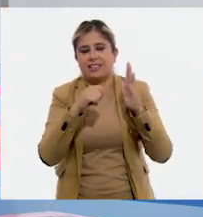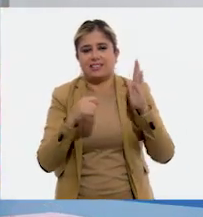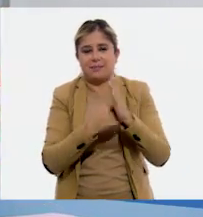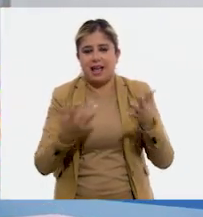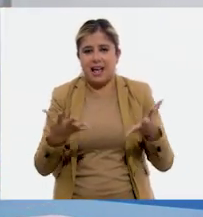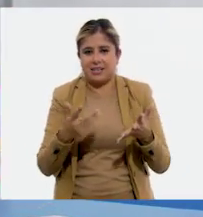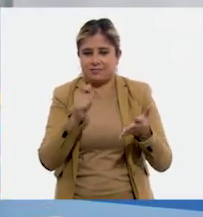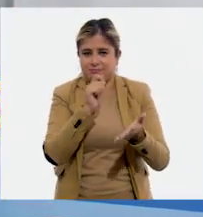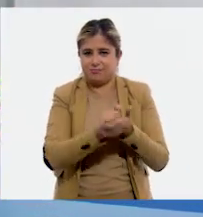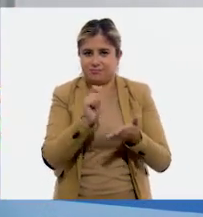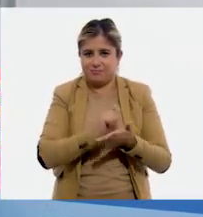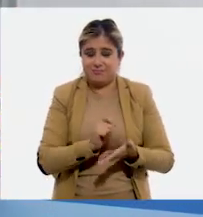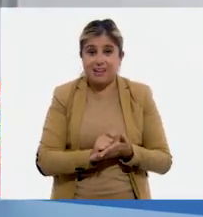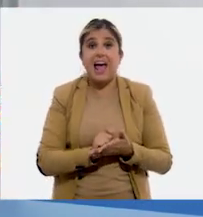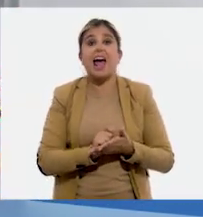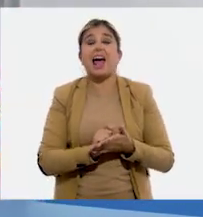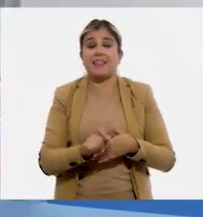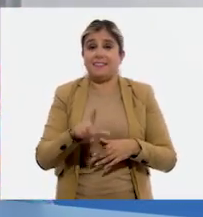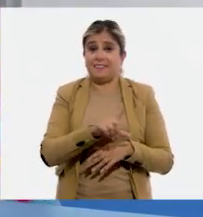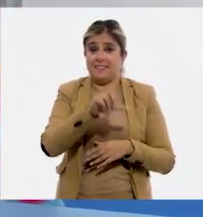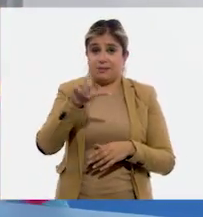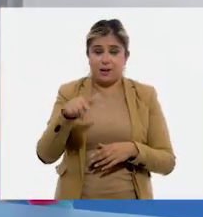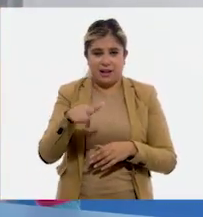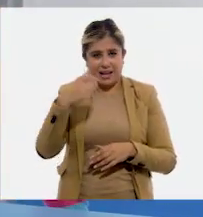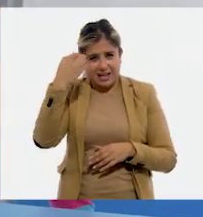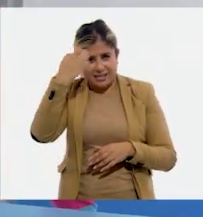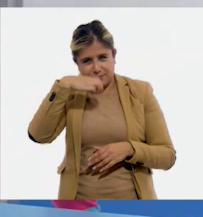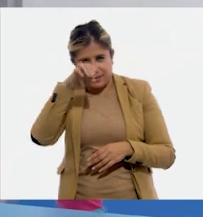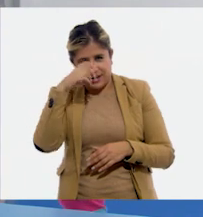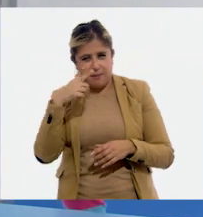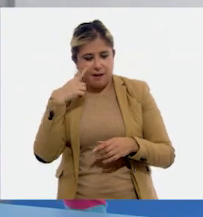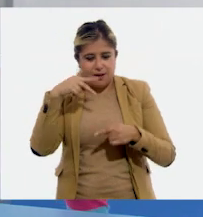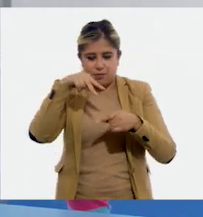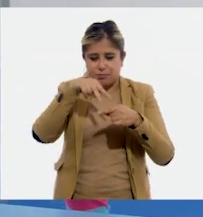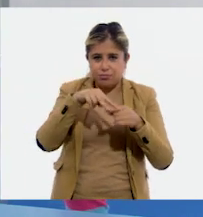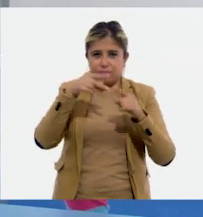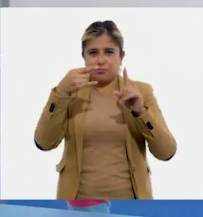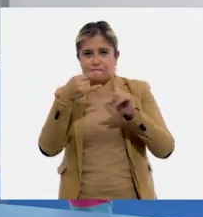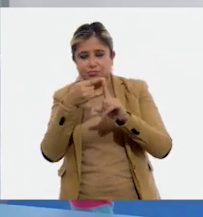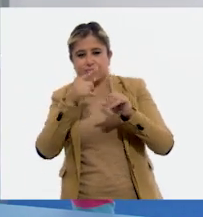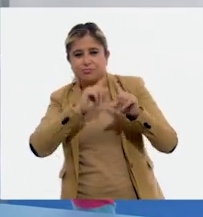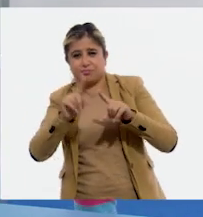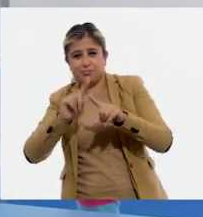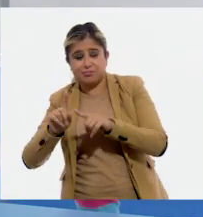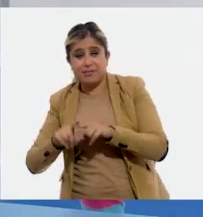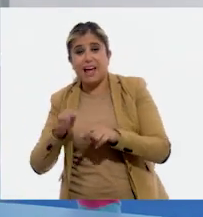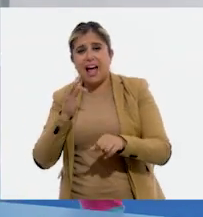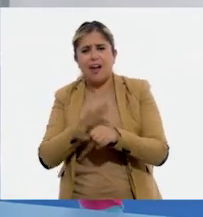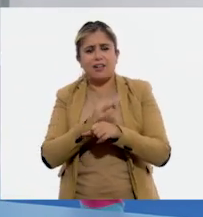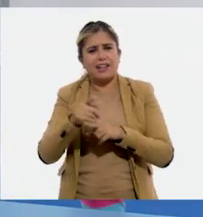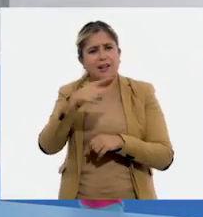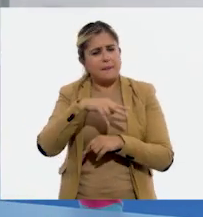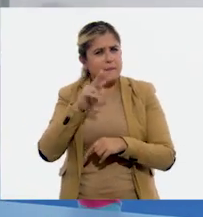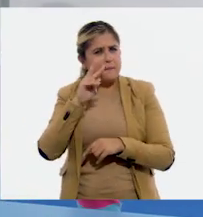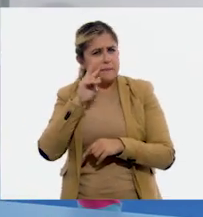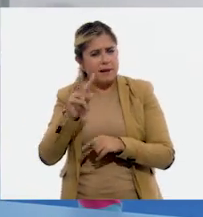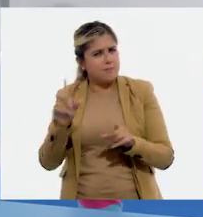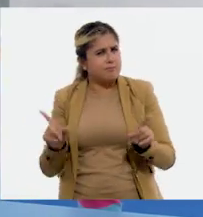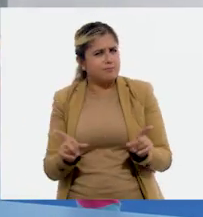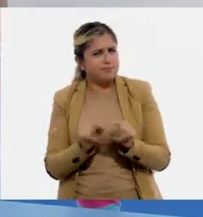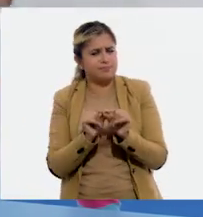testamento. Después de esta experiencia geométrica, podemos señalar algunas